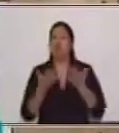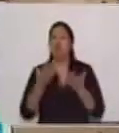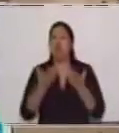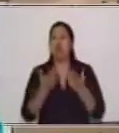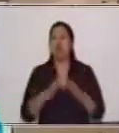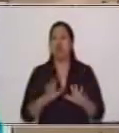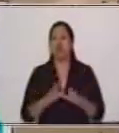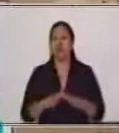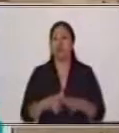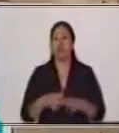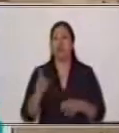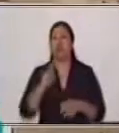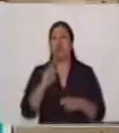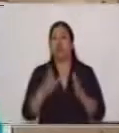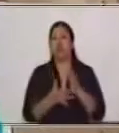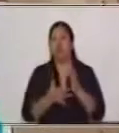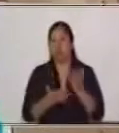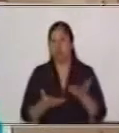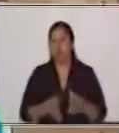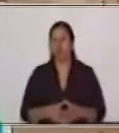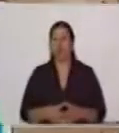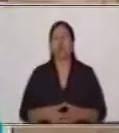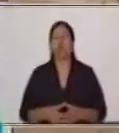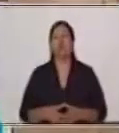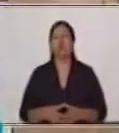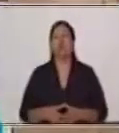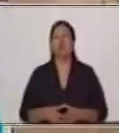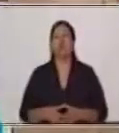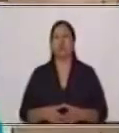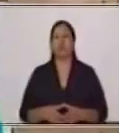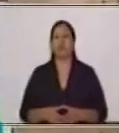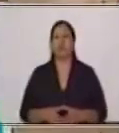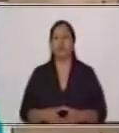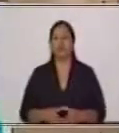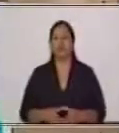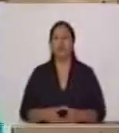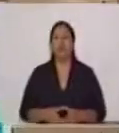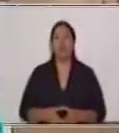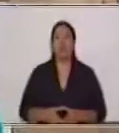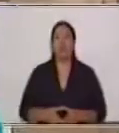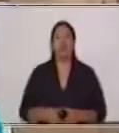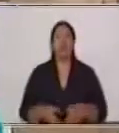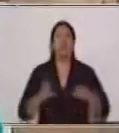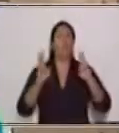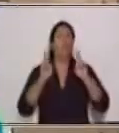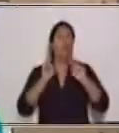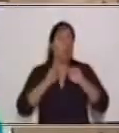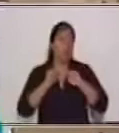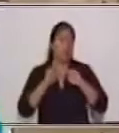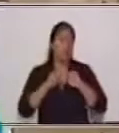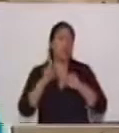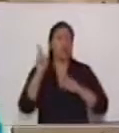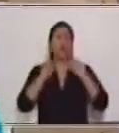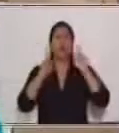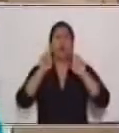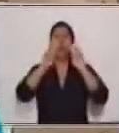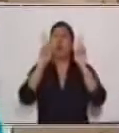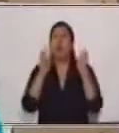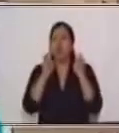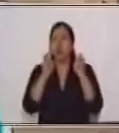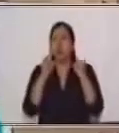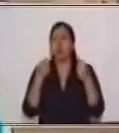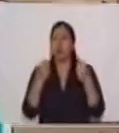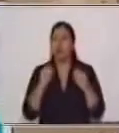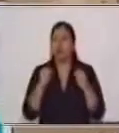del ensayo que se esté redactando. Puede ser literario, científico o argumentativo, especialmente